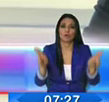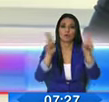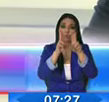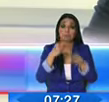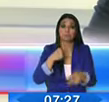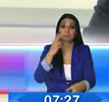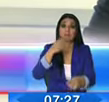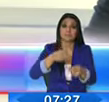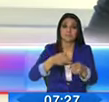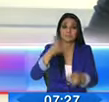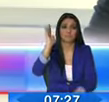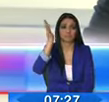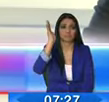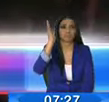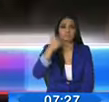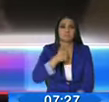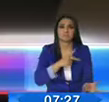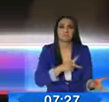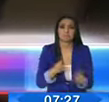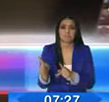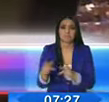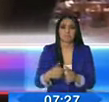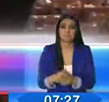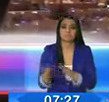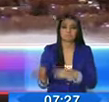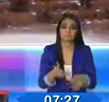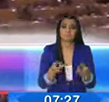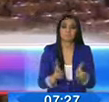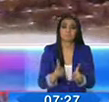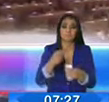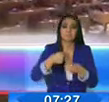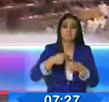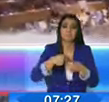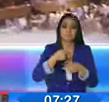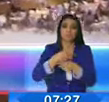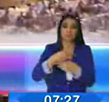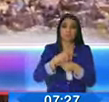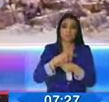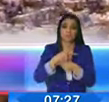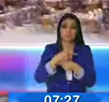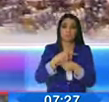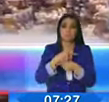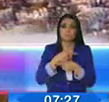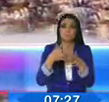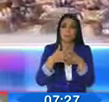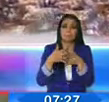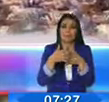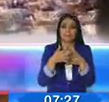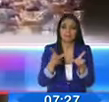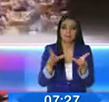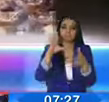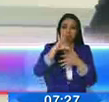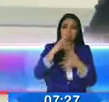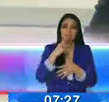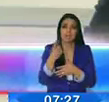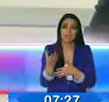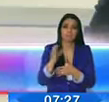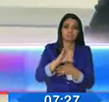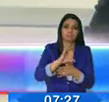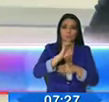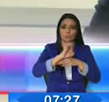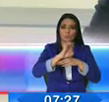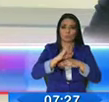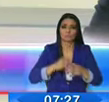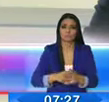precisamente estos planes también asistir al completo de las américas en donde hablará principalmente de inversiones para el ecuador nosotros hemos ratificado